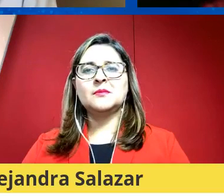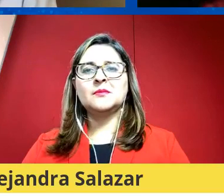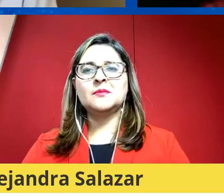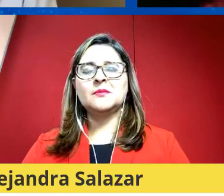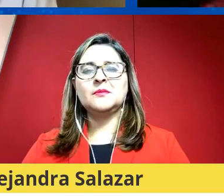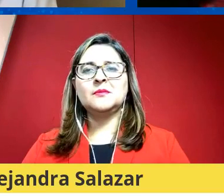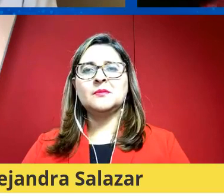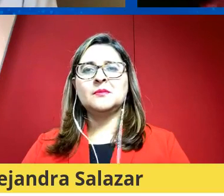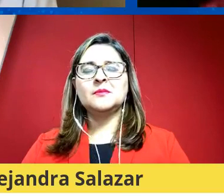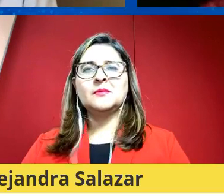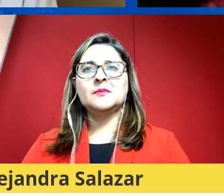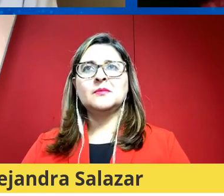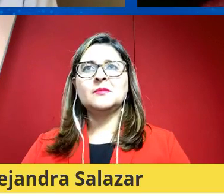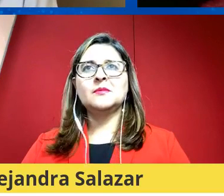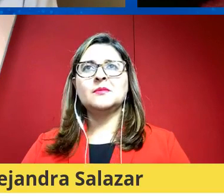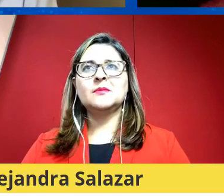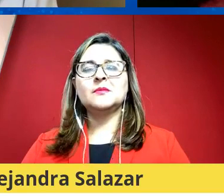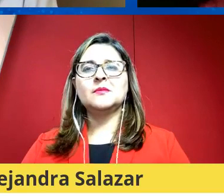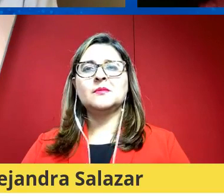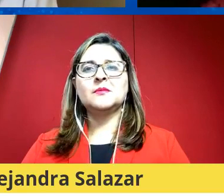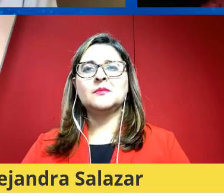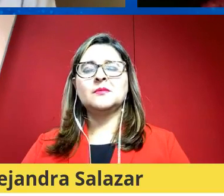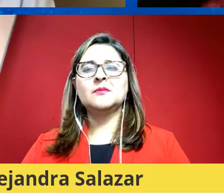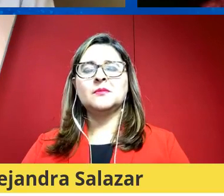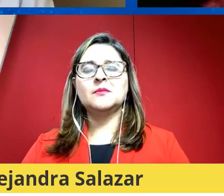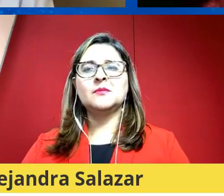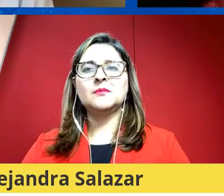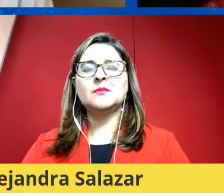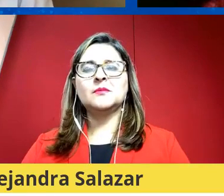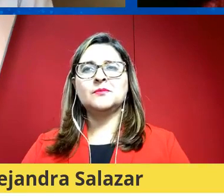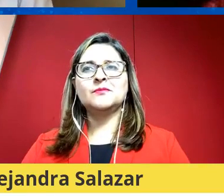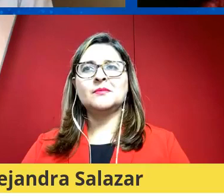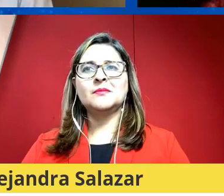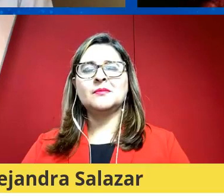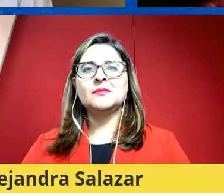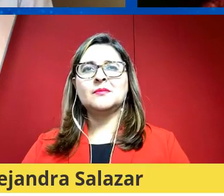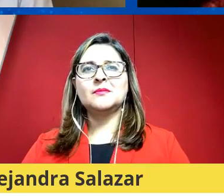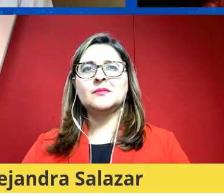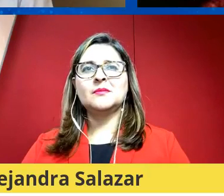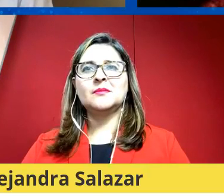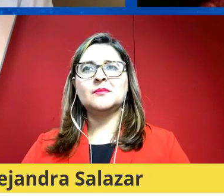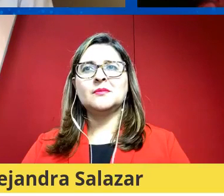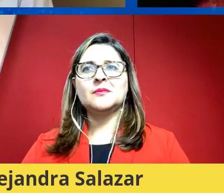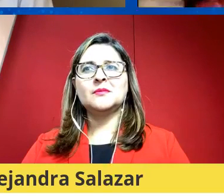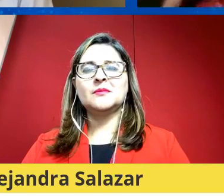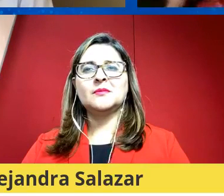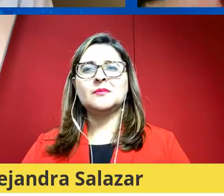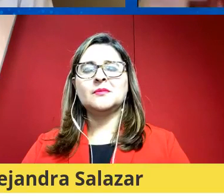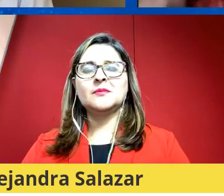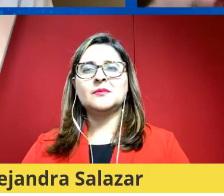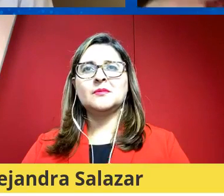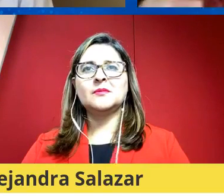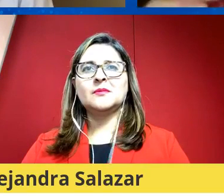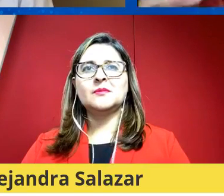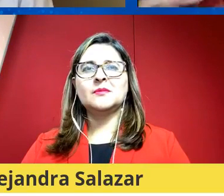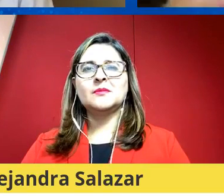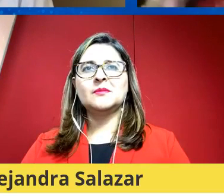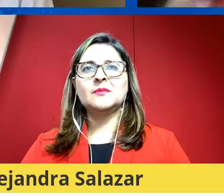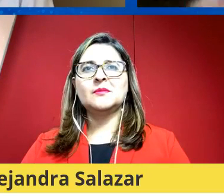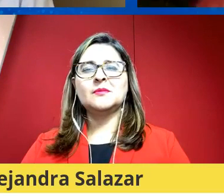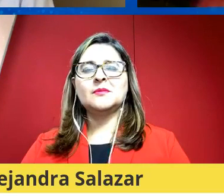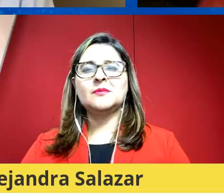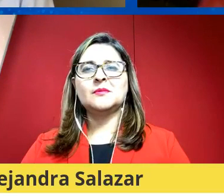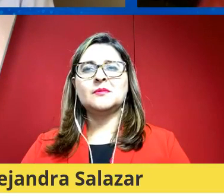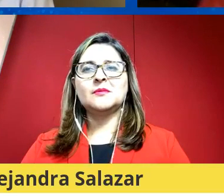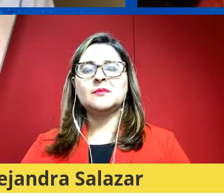mucho tiempo y que conoce los equilibrios. Entonces, la interacción de los científicos debería estar en